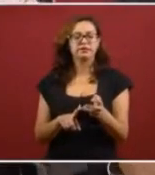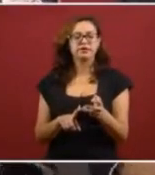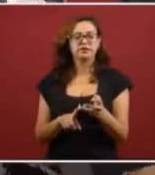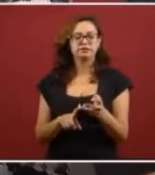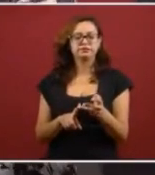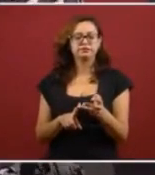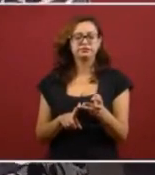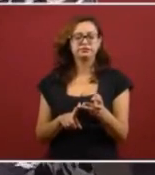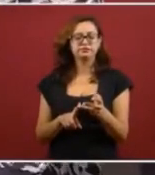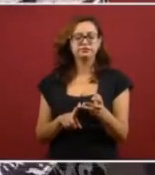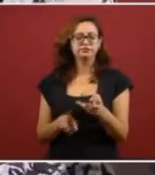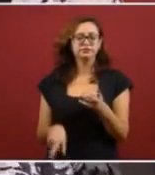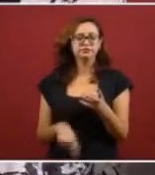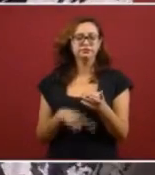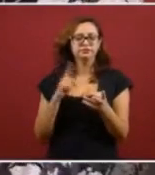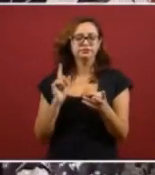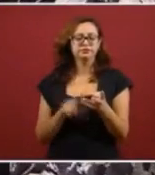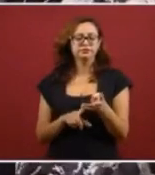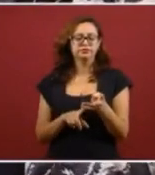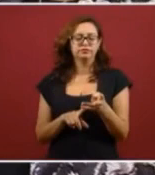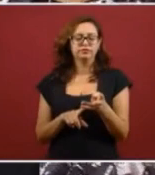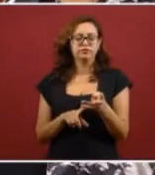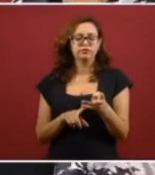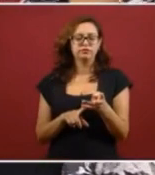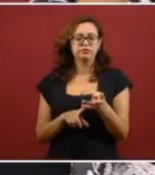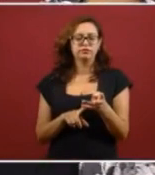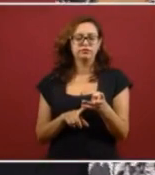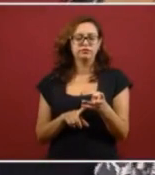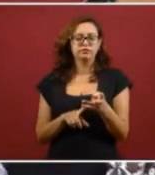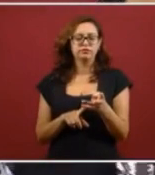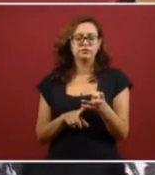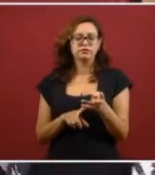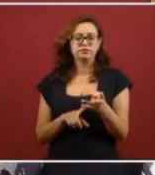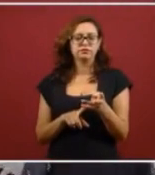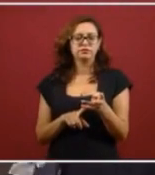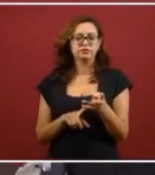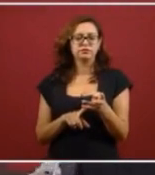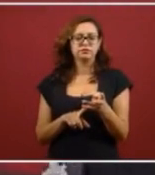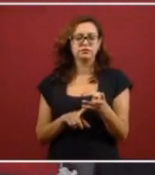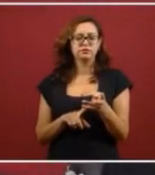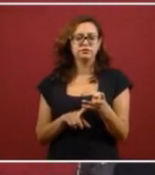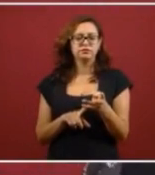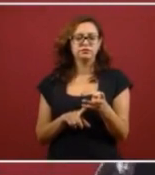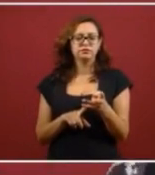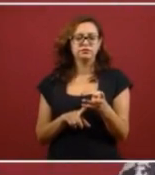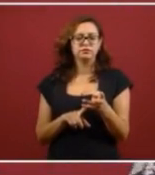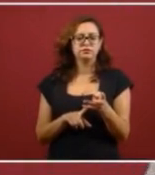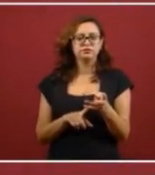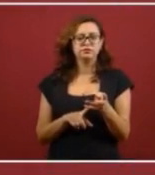looting of the nation. No vamos. And it talks about that we will not